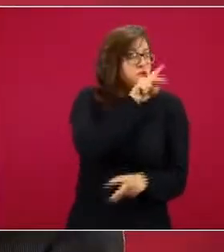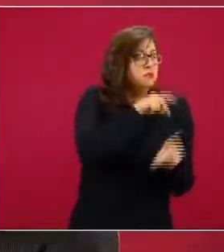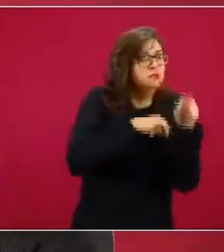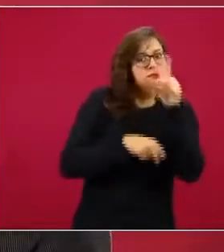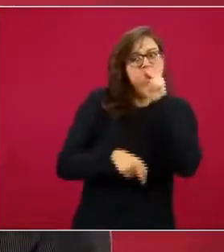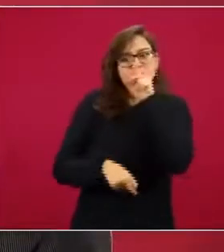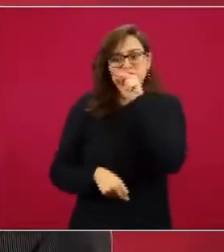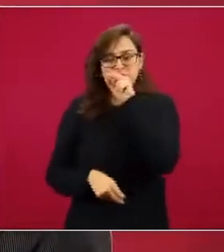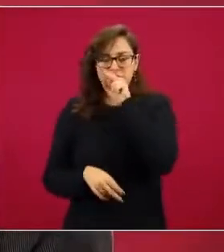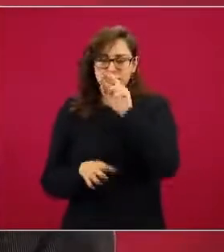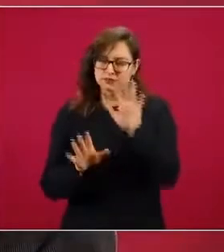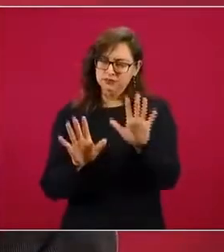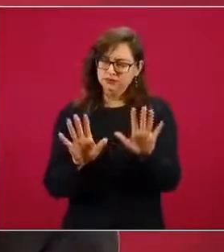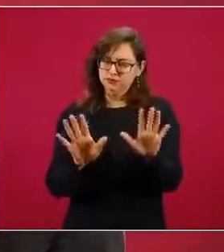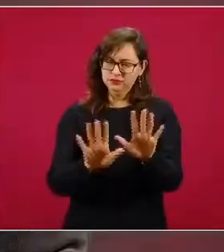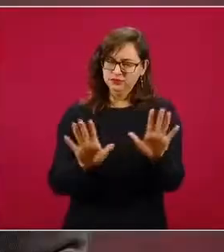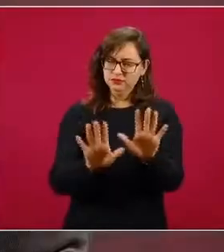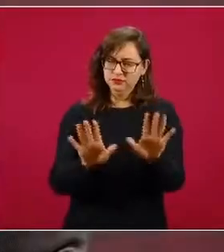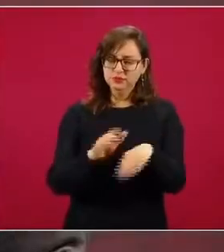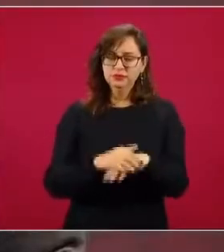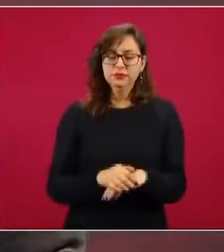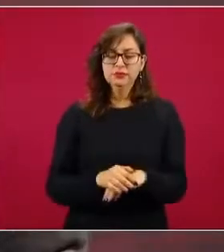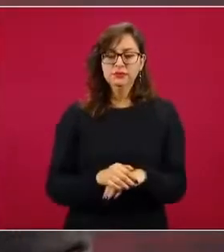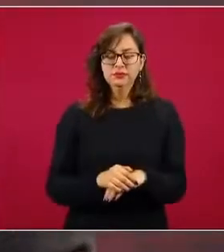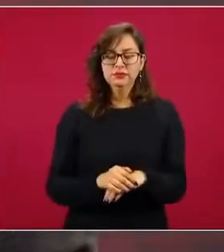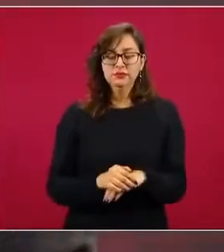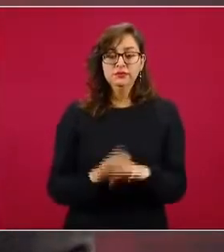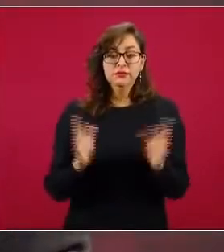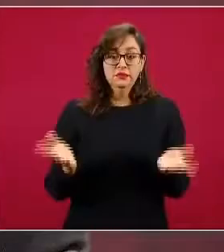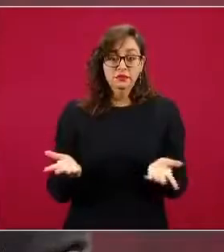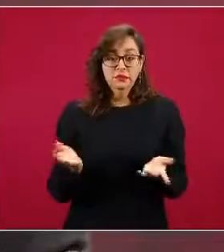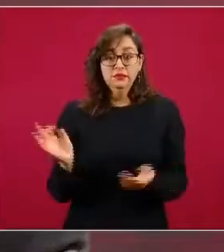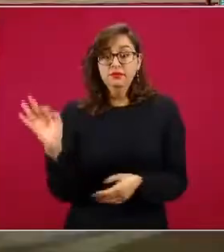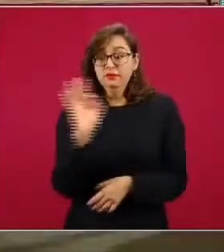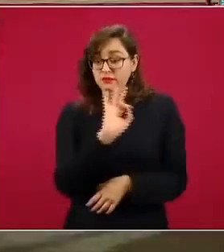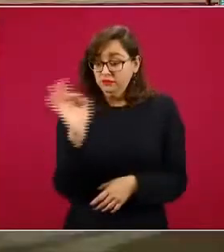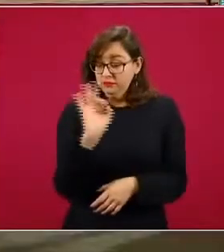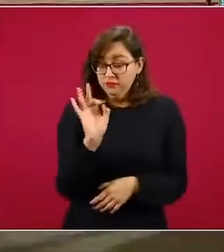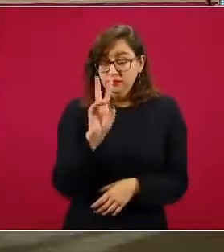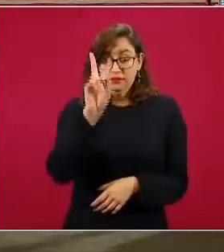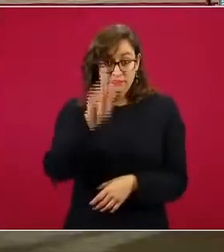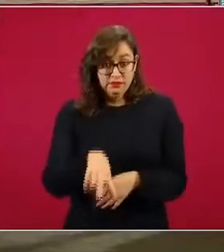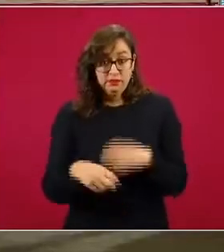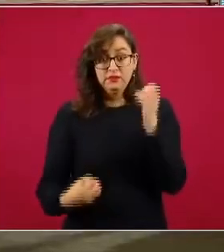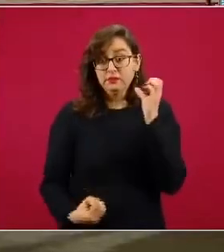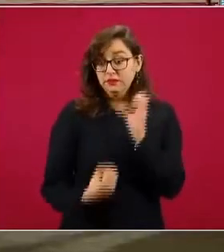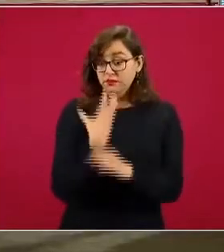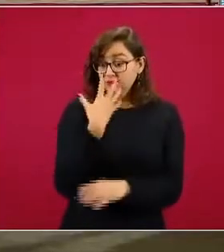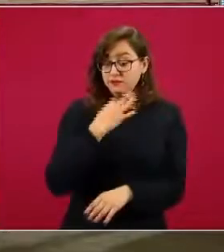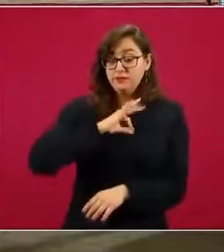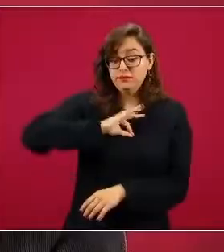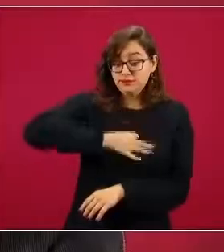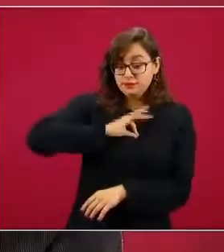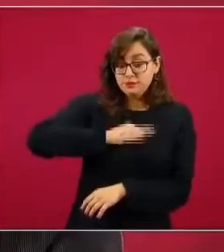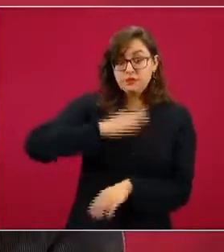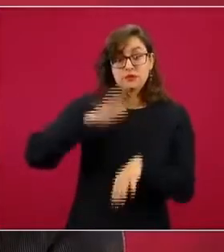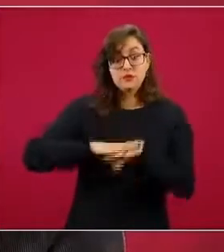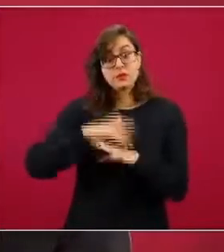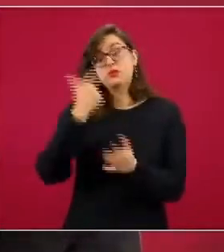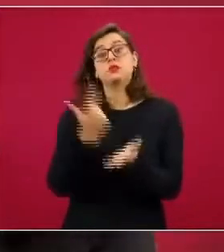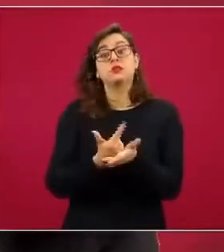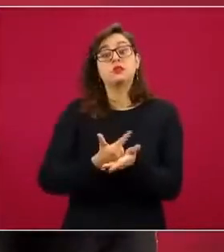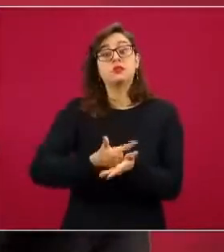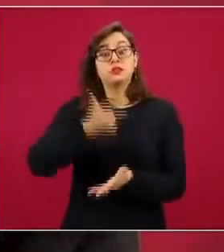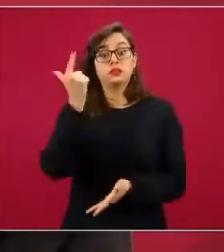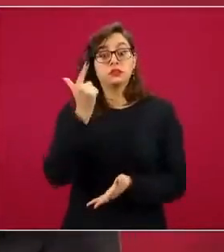por ello. Y por último, hipotéticamente, que fuera una cepa con mayor capacidad virulenta, la idea